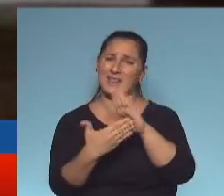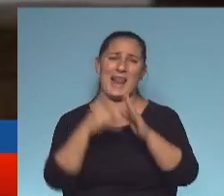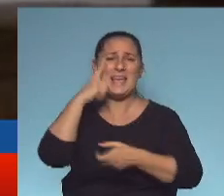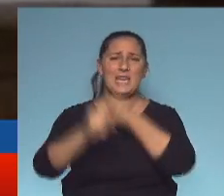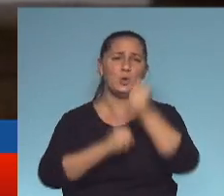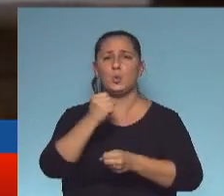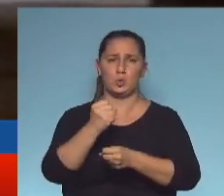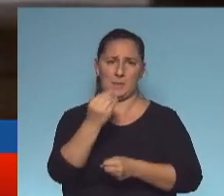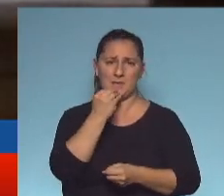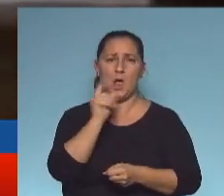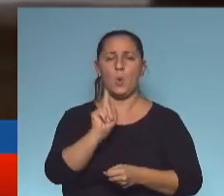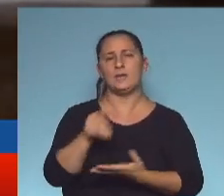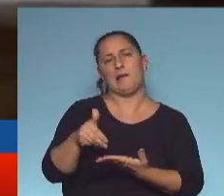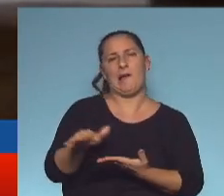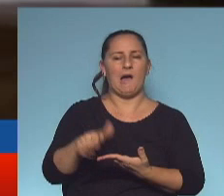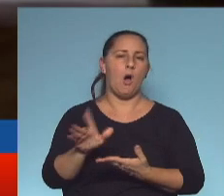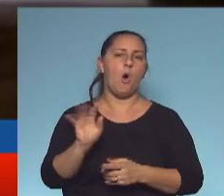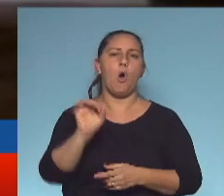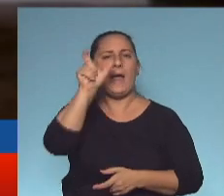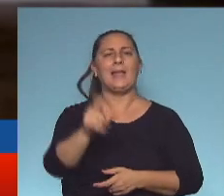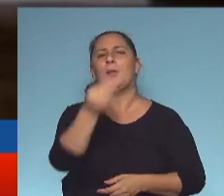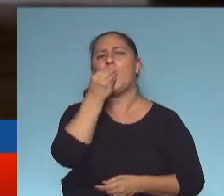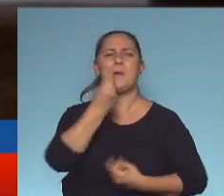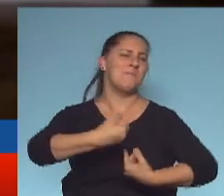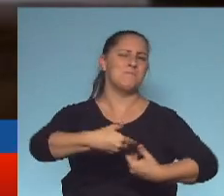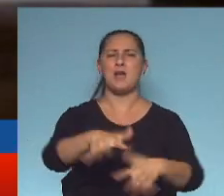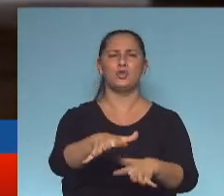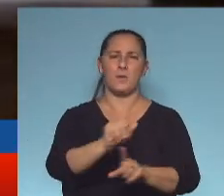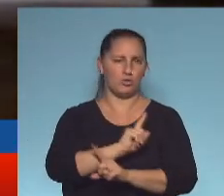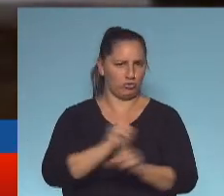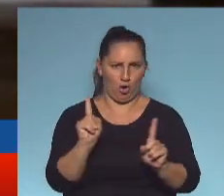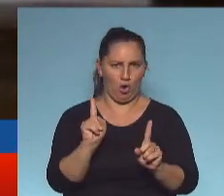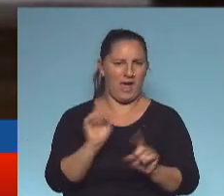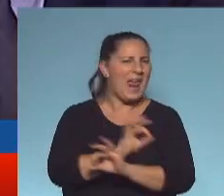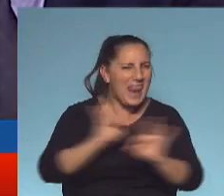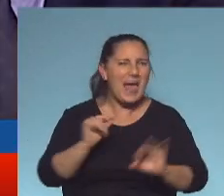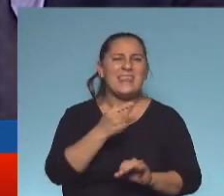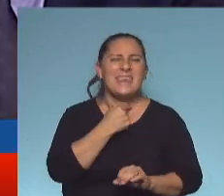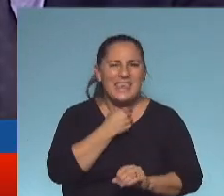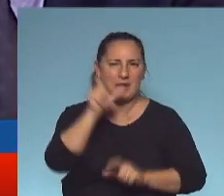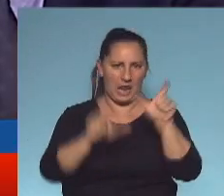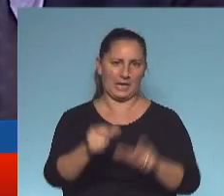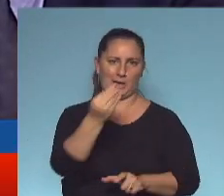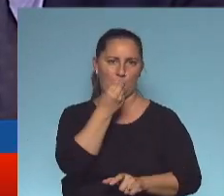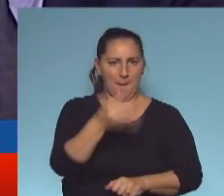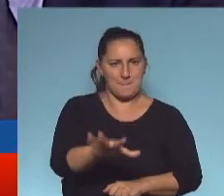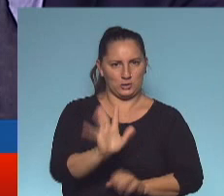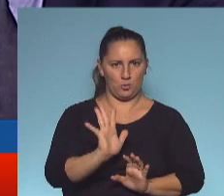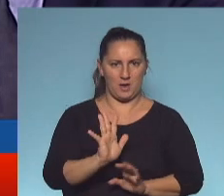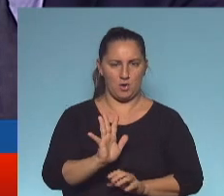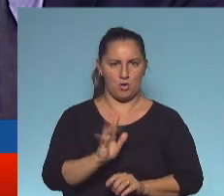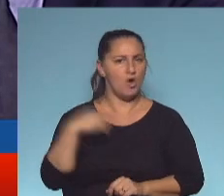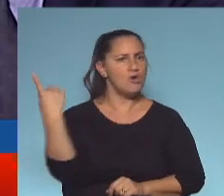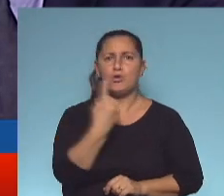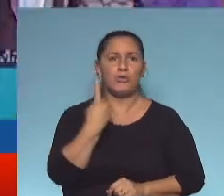es marginal, no es que querramos que la gente coma cualquier cosa, nadie quiere que coma cualquier cosa. Tenemos que adaptarnos a